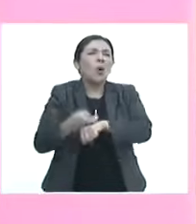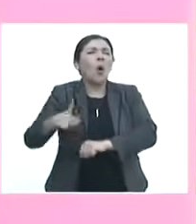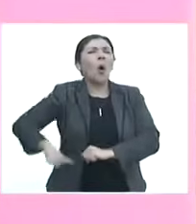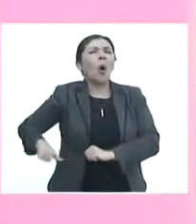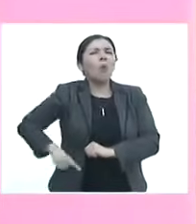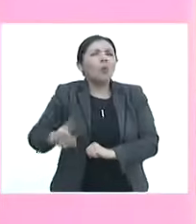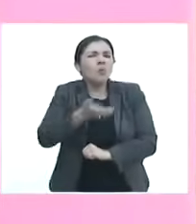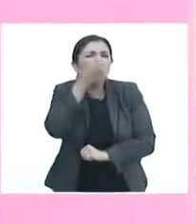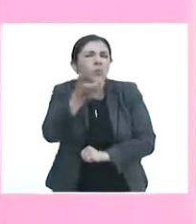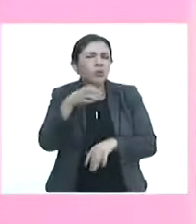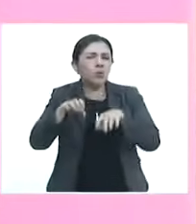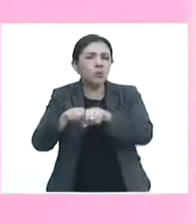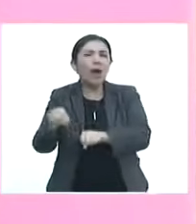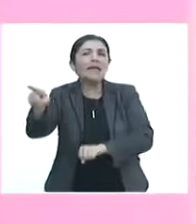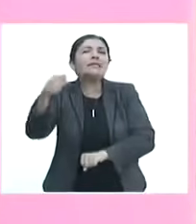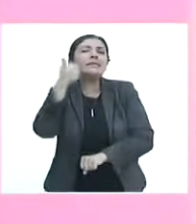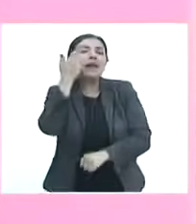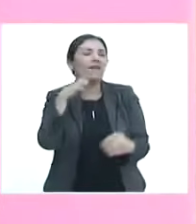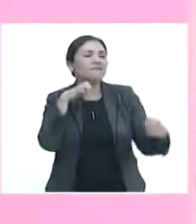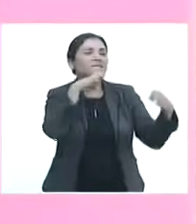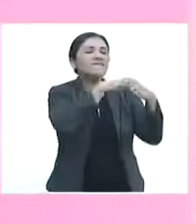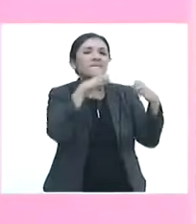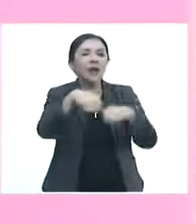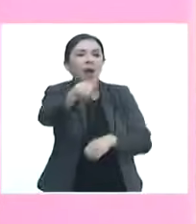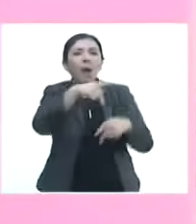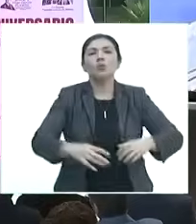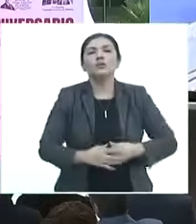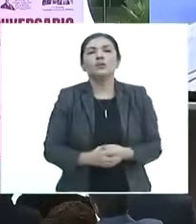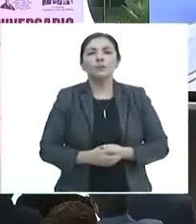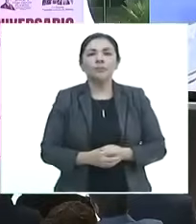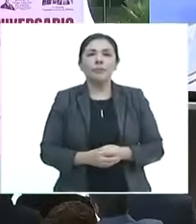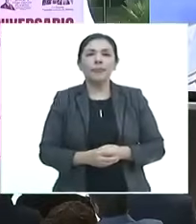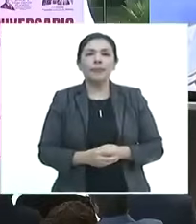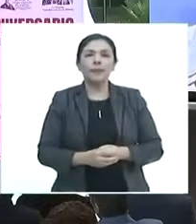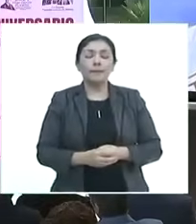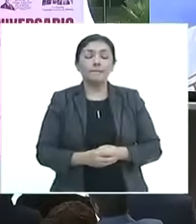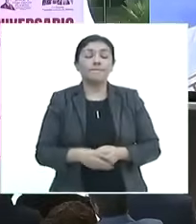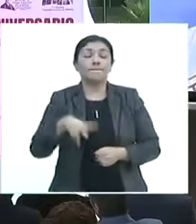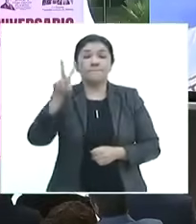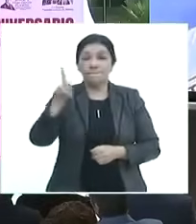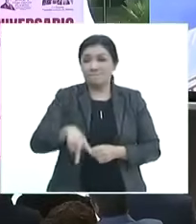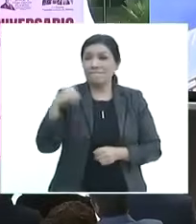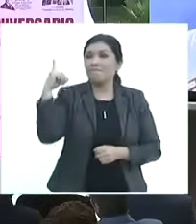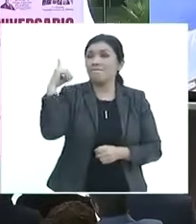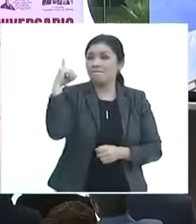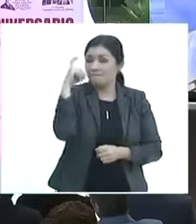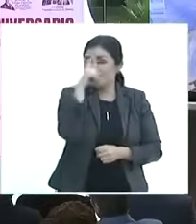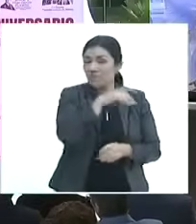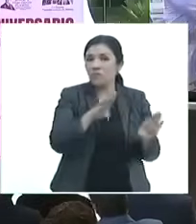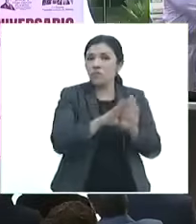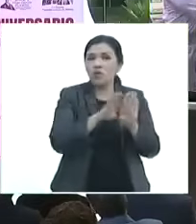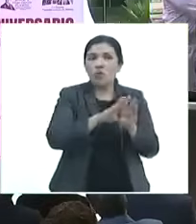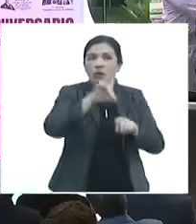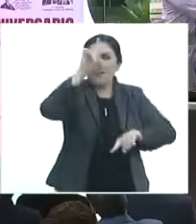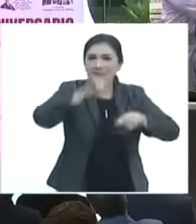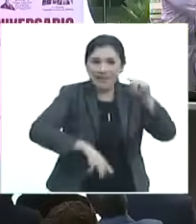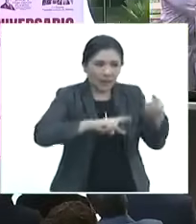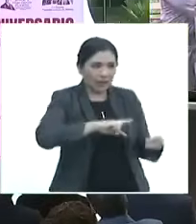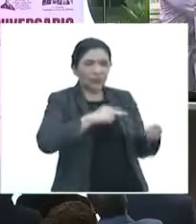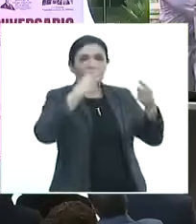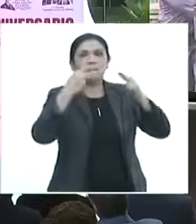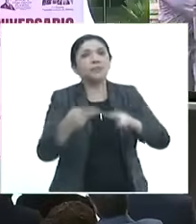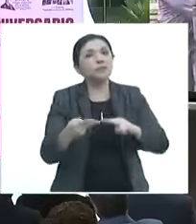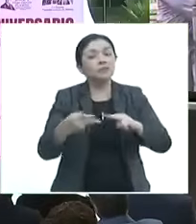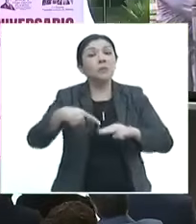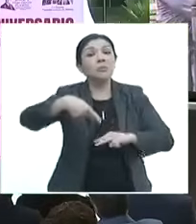busca engañar y confundir a la gente. Fue muy difícil y complicado darle la vuelta, pero